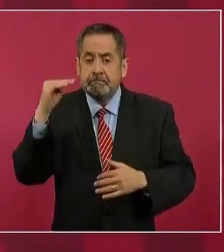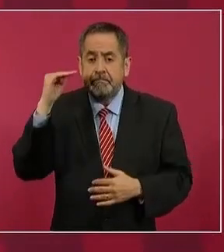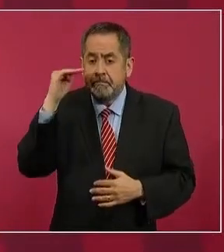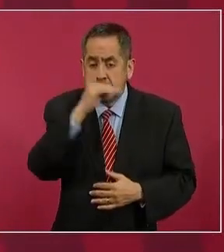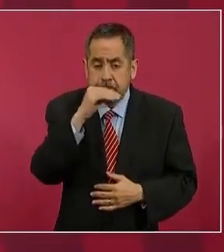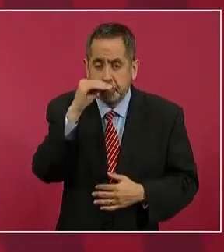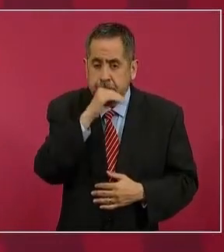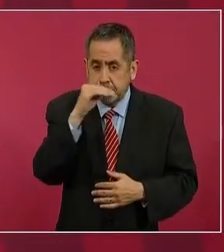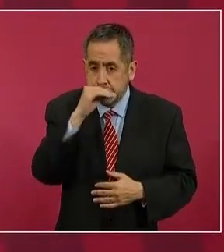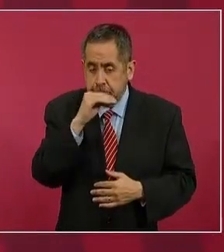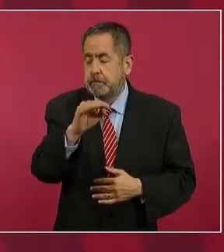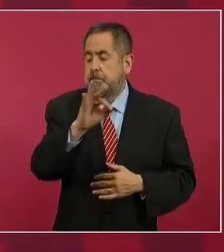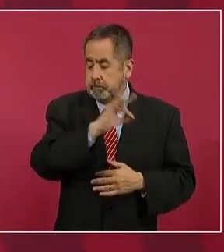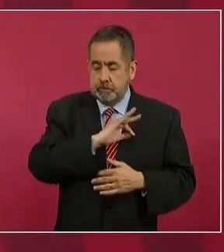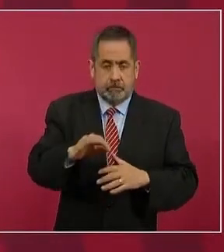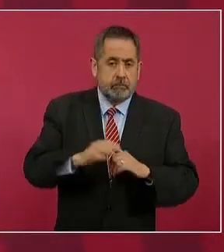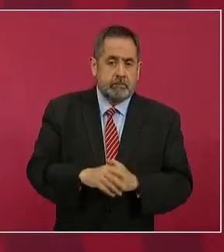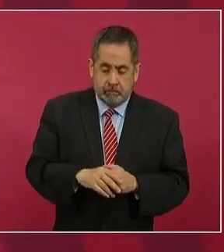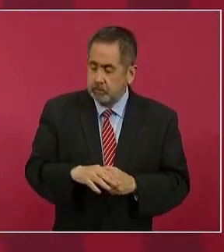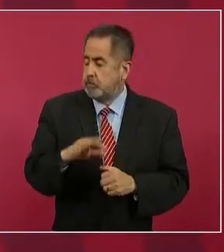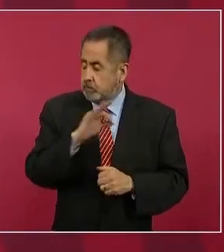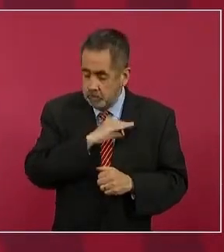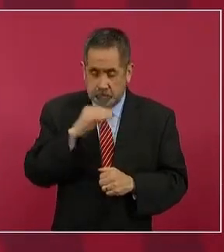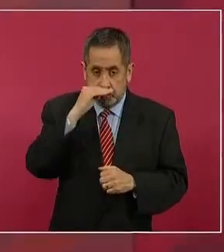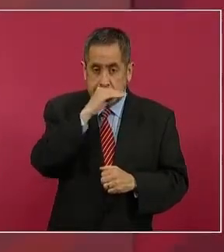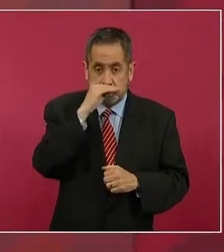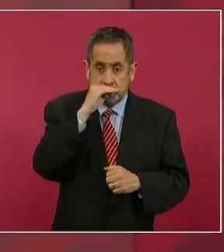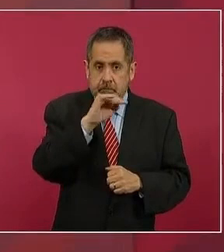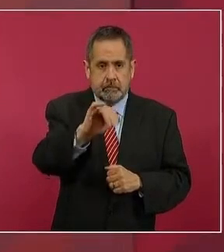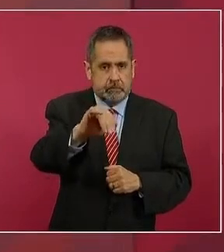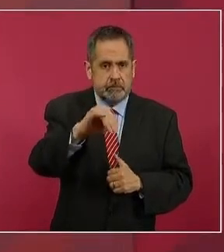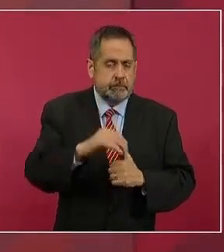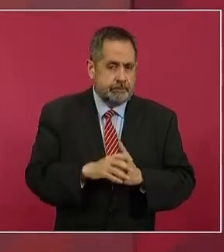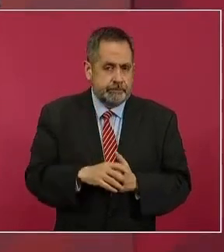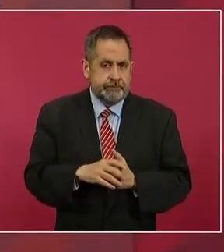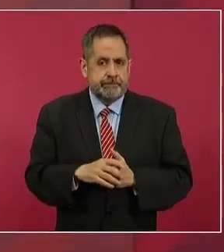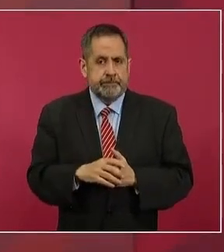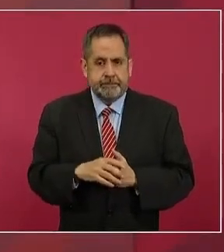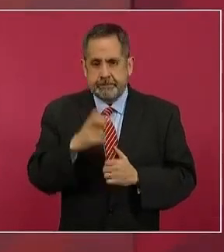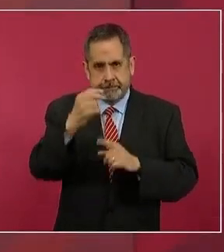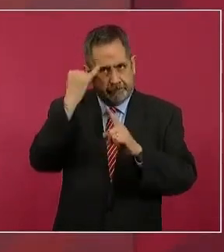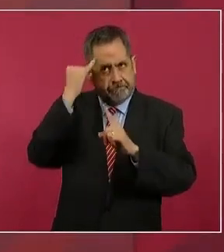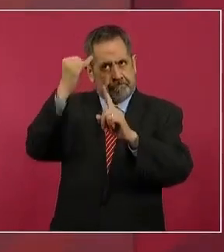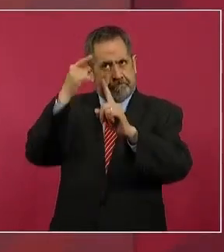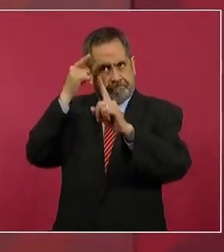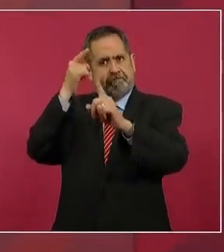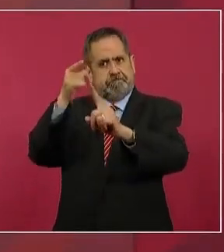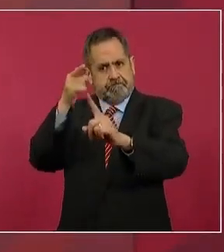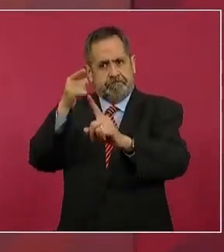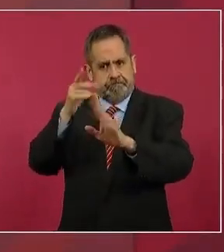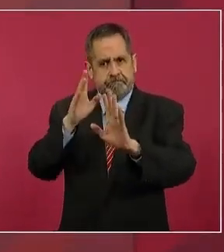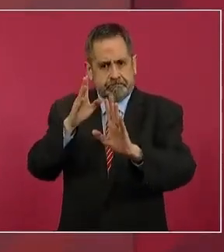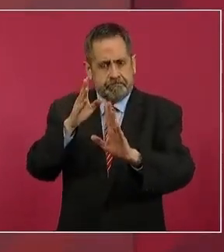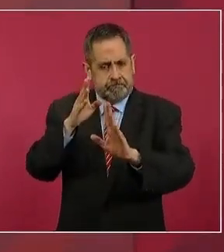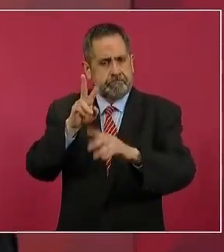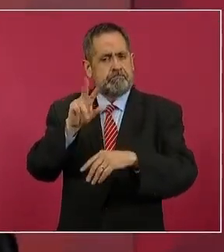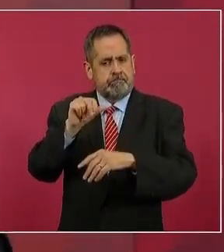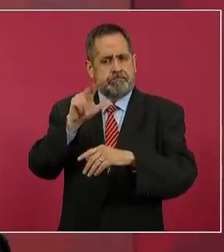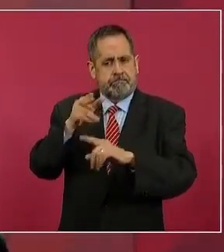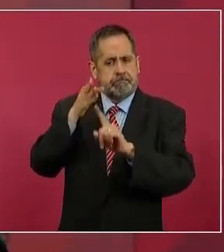gratuito, de manera gratuita. Ese es el ideal. Hacia allá